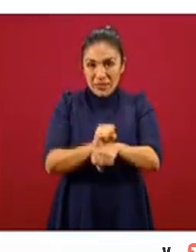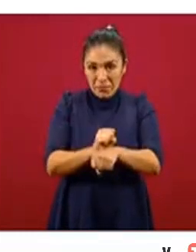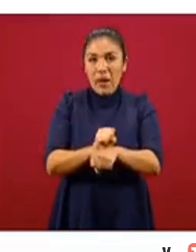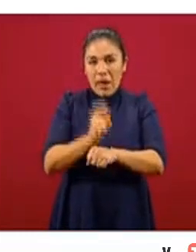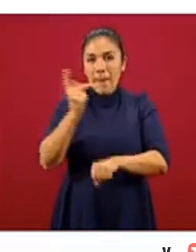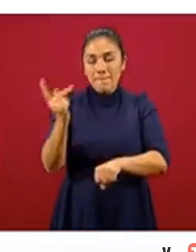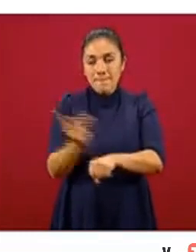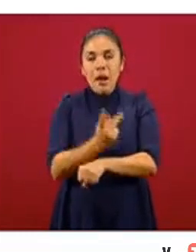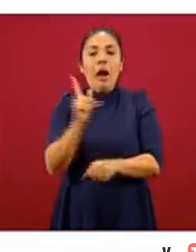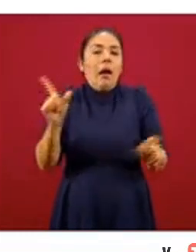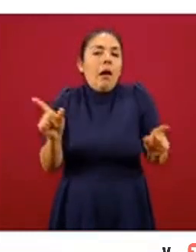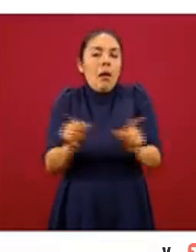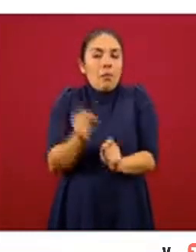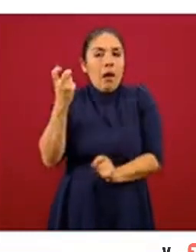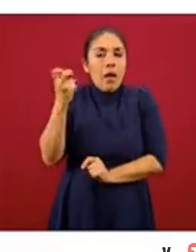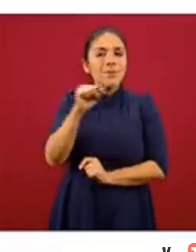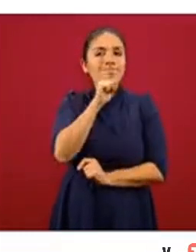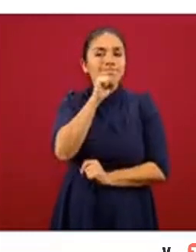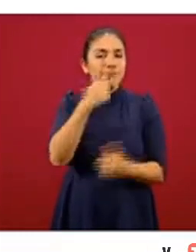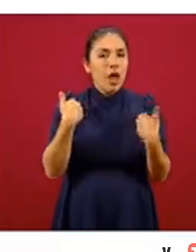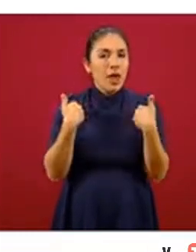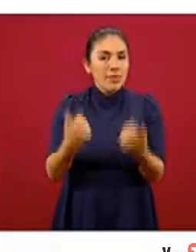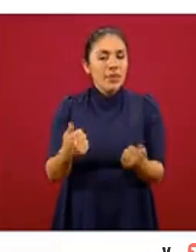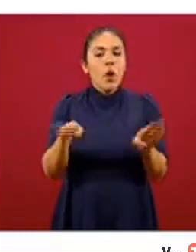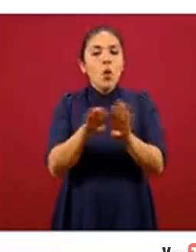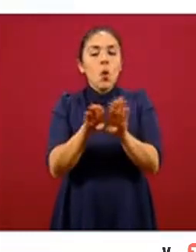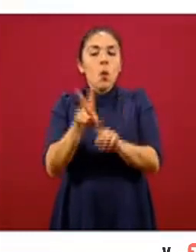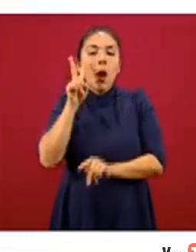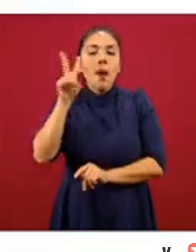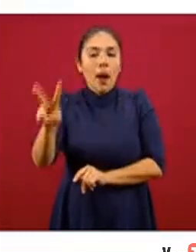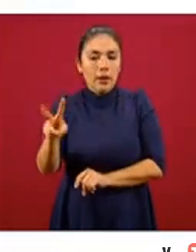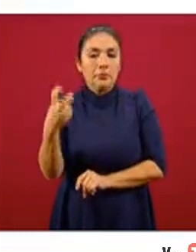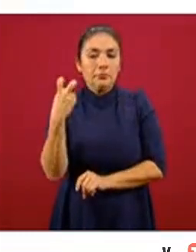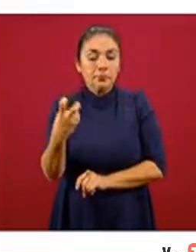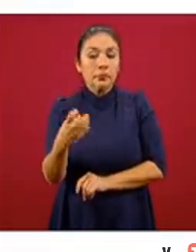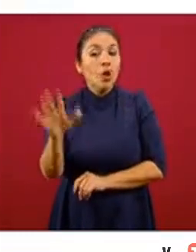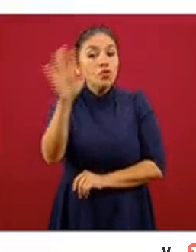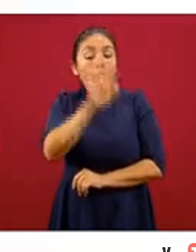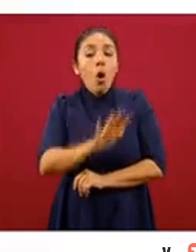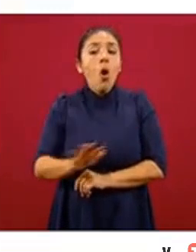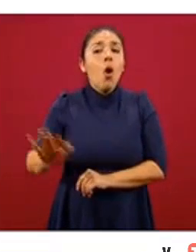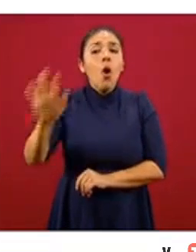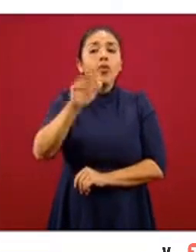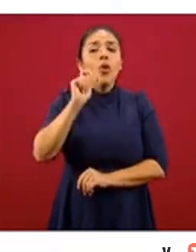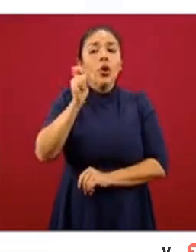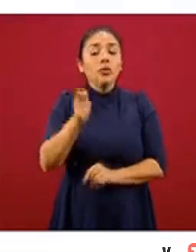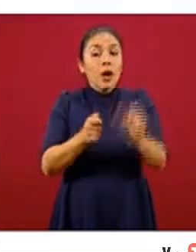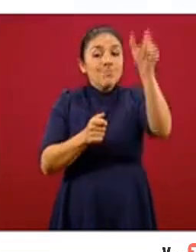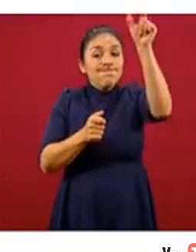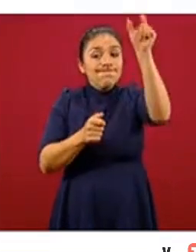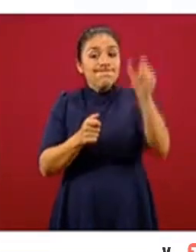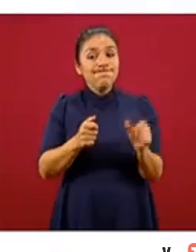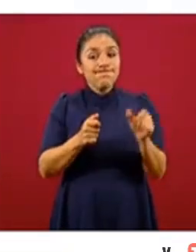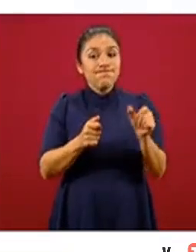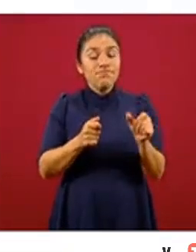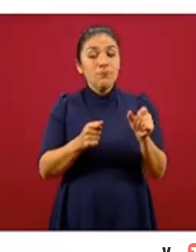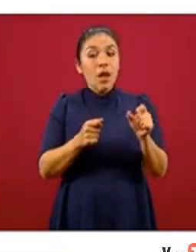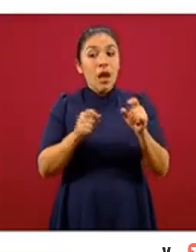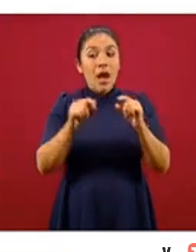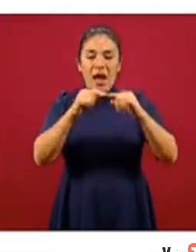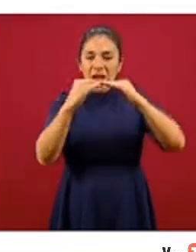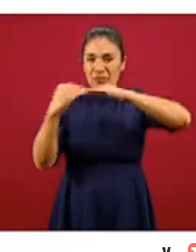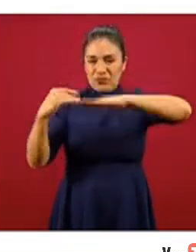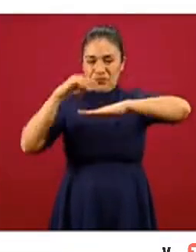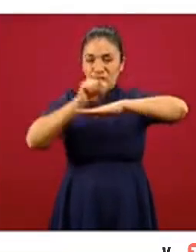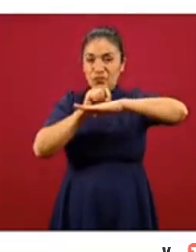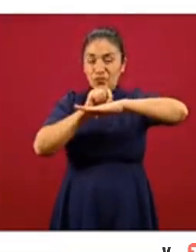lo sintetizamos en este gráfico de columnas que se interpreta de la siguiente manera. Todo lo que está en una columna por arriba de esta línea, que